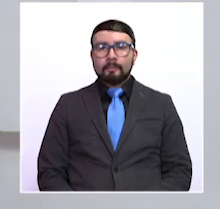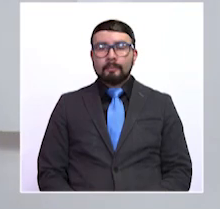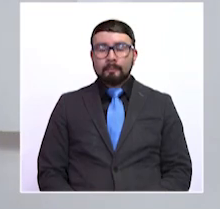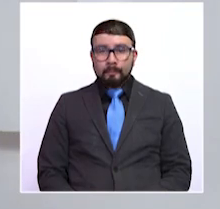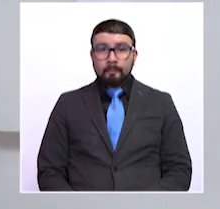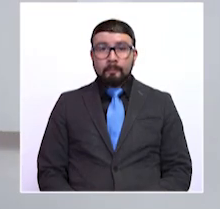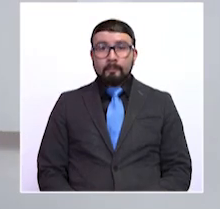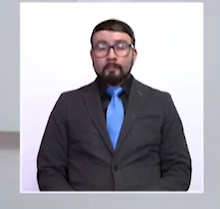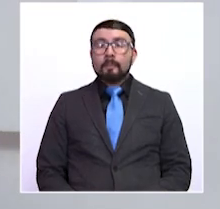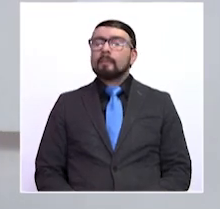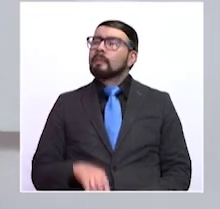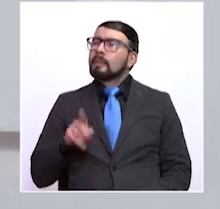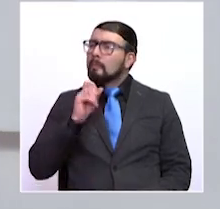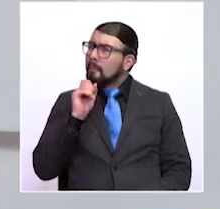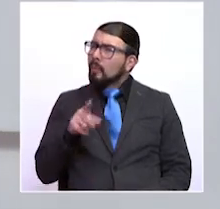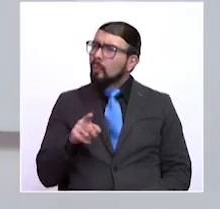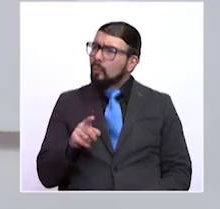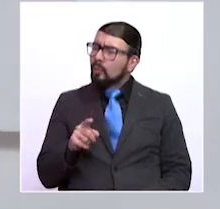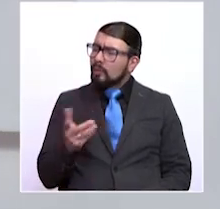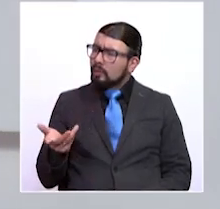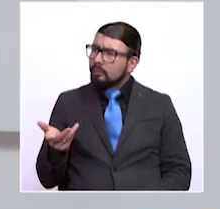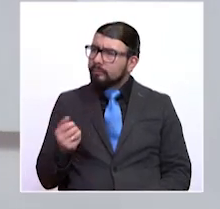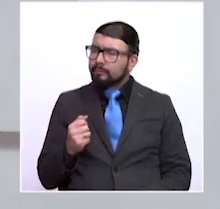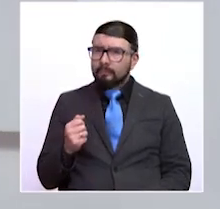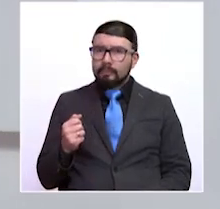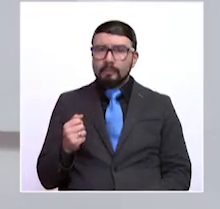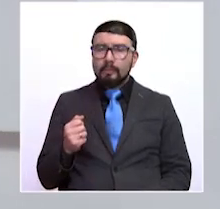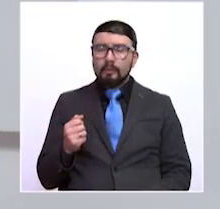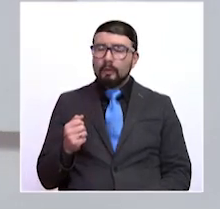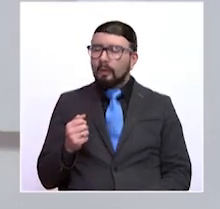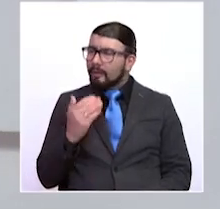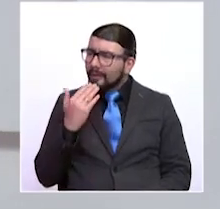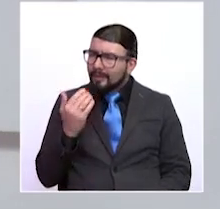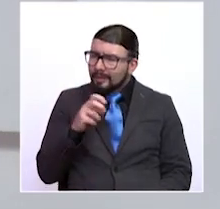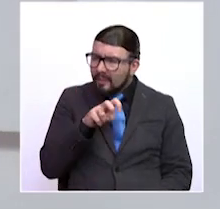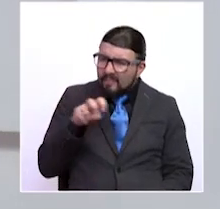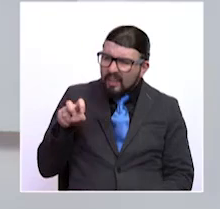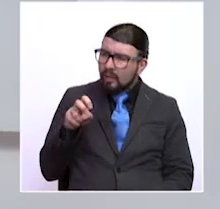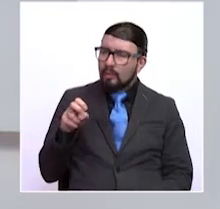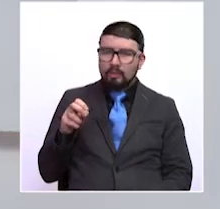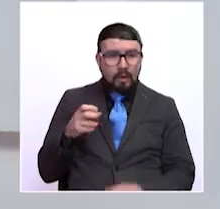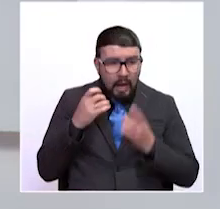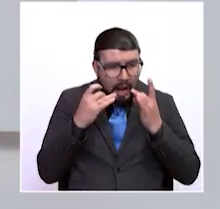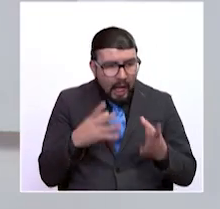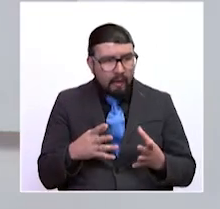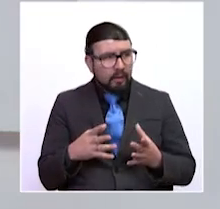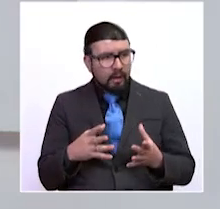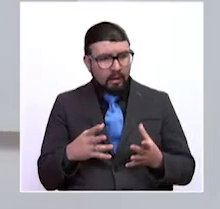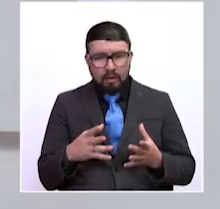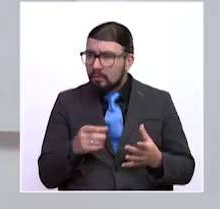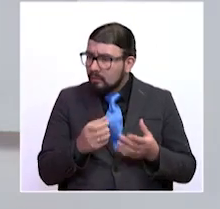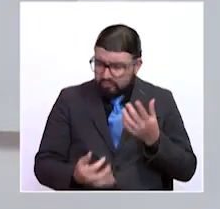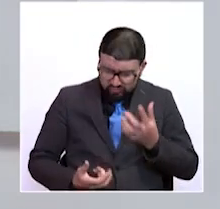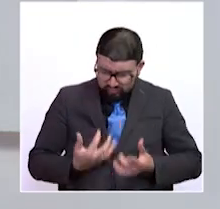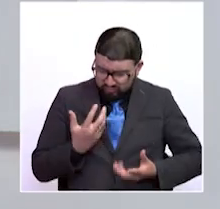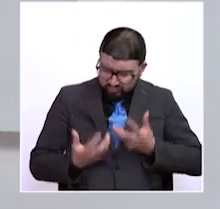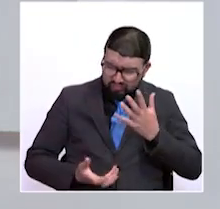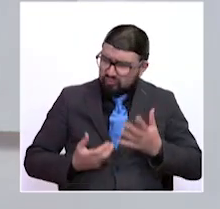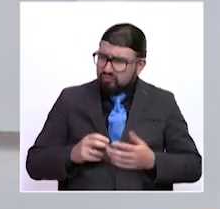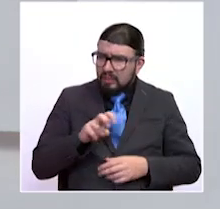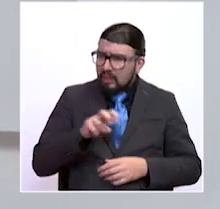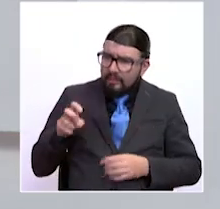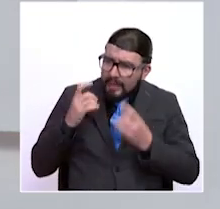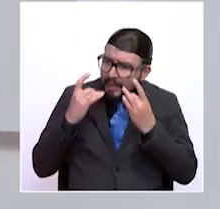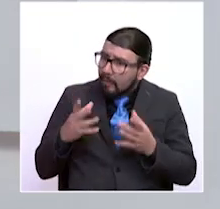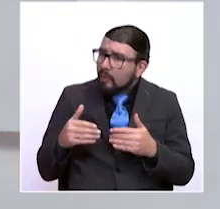Bueno, y ahora la pregunta es, y entonces, ¿cómo puede uno clasificar cómo es la gravedad de la quemadura cuando por